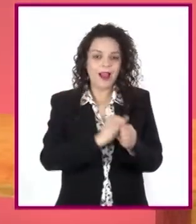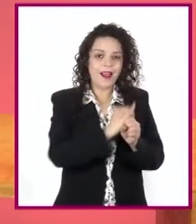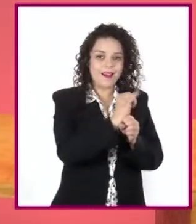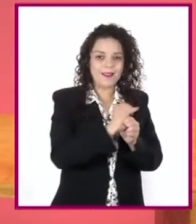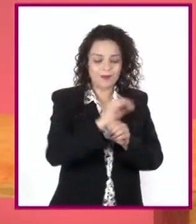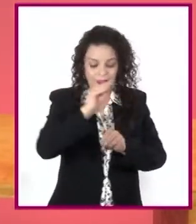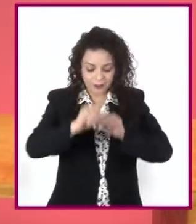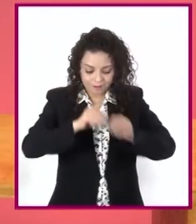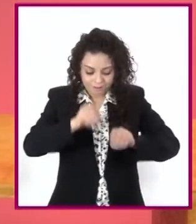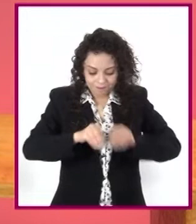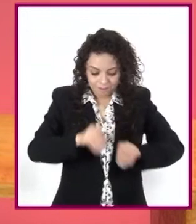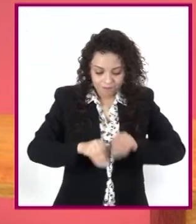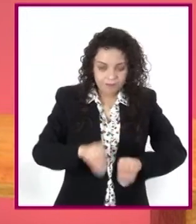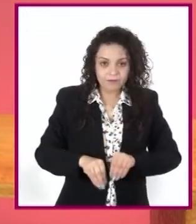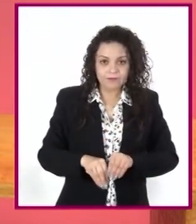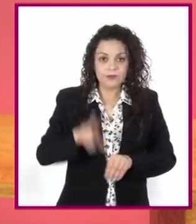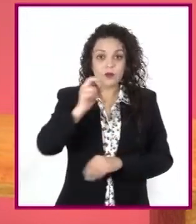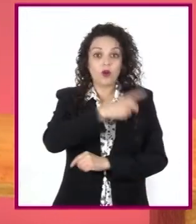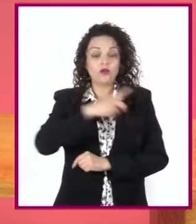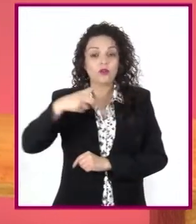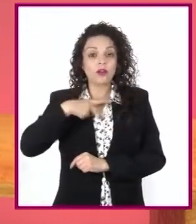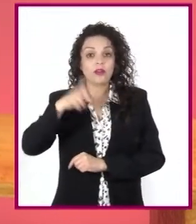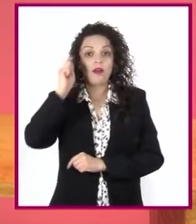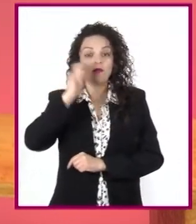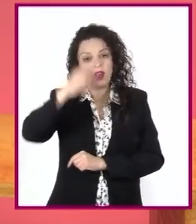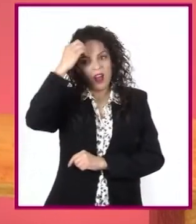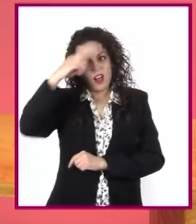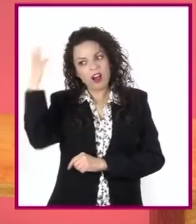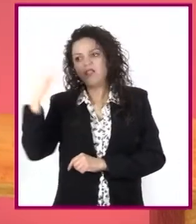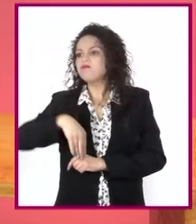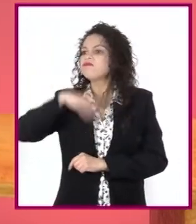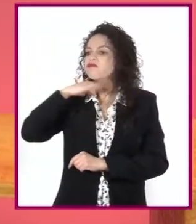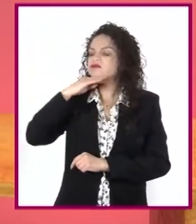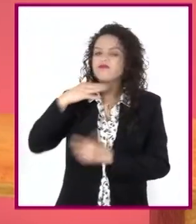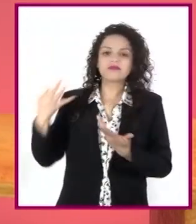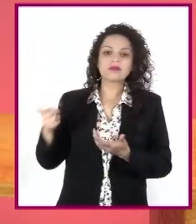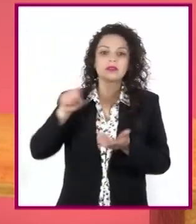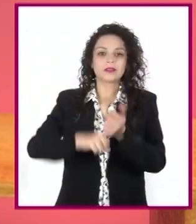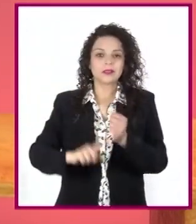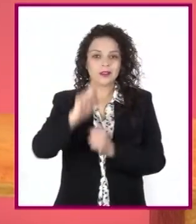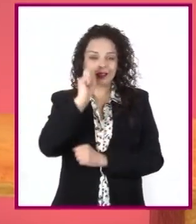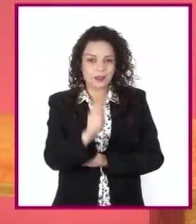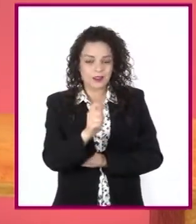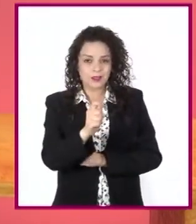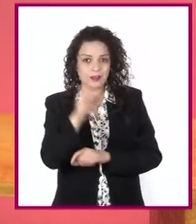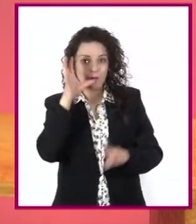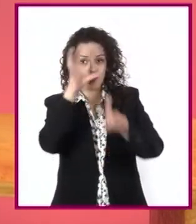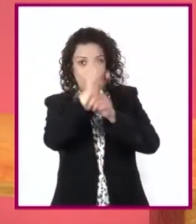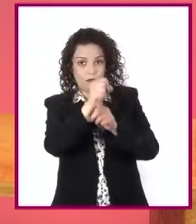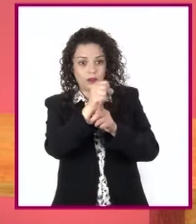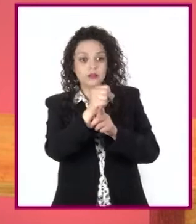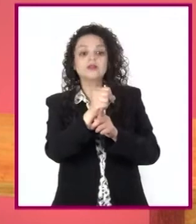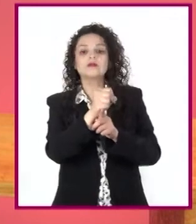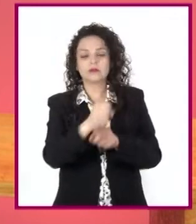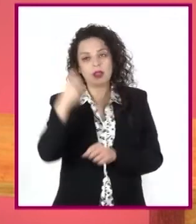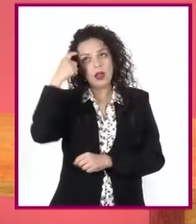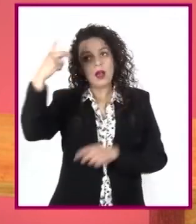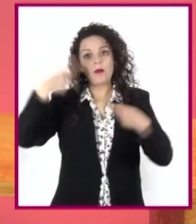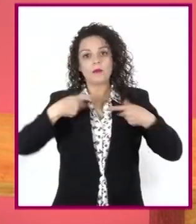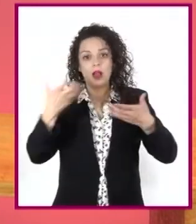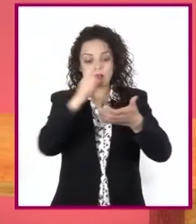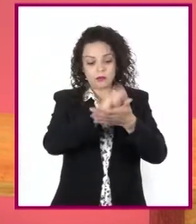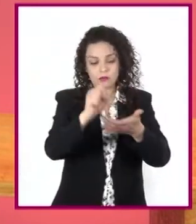Un elemento que no se debe pasar por alto, y volviendo un poco al principio de esta emisión, es dar el crédito a los autores de los